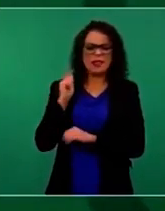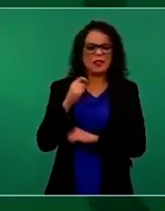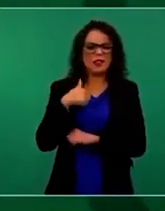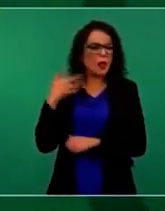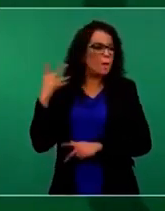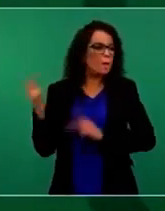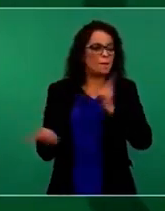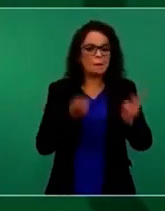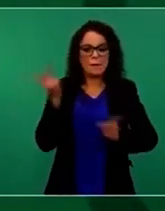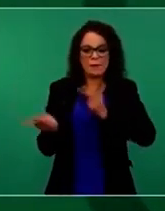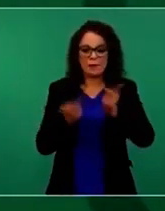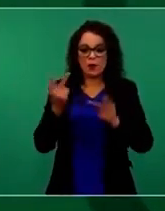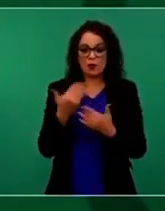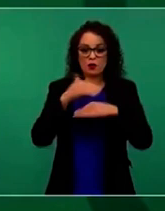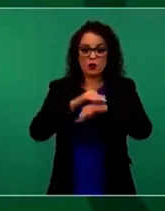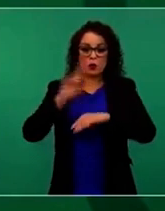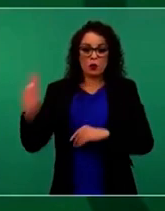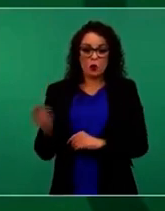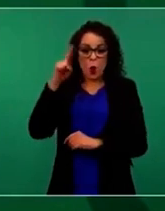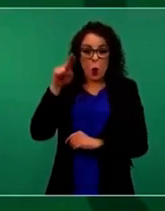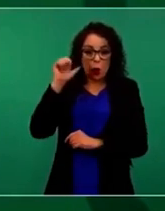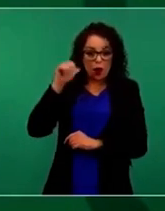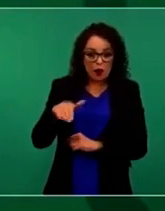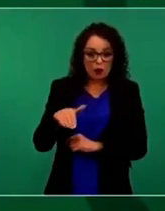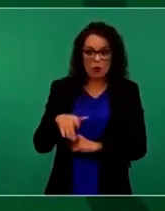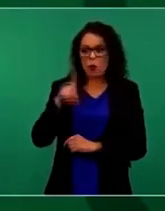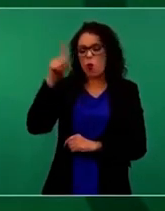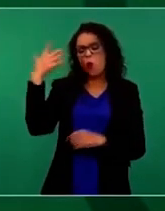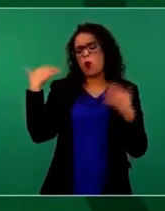se pusieron también enojadísimos.